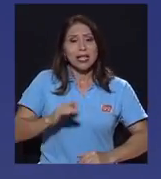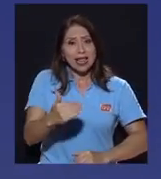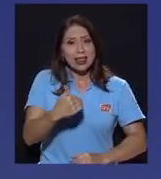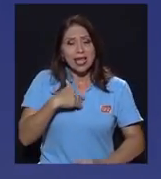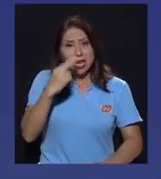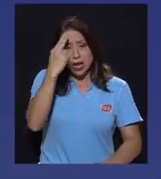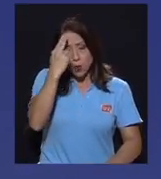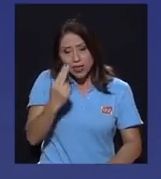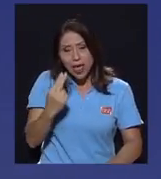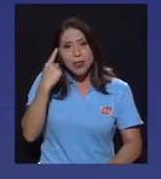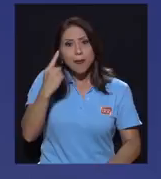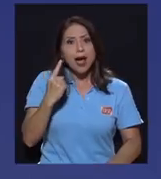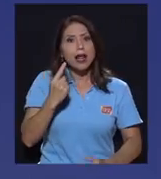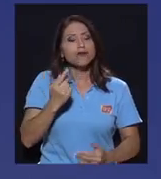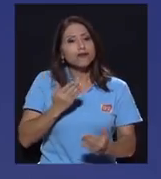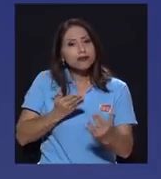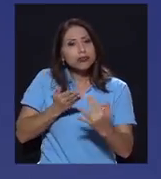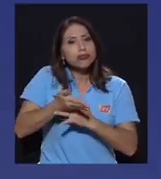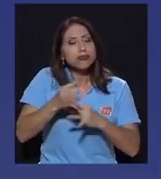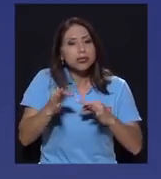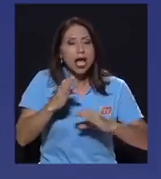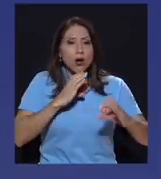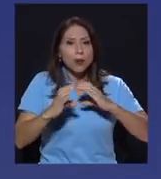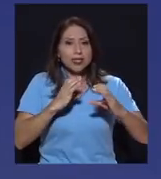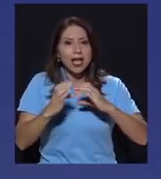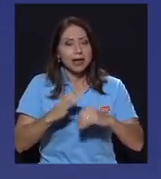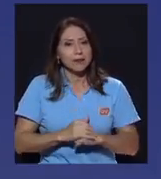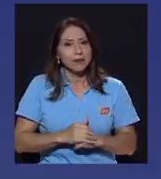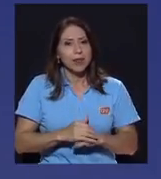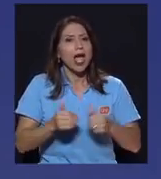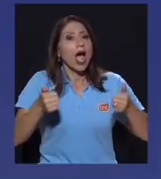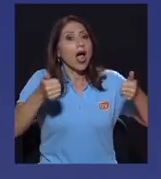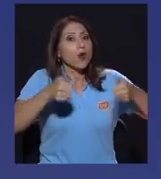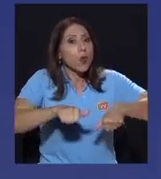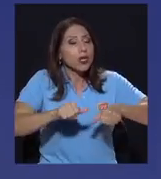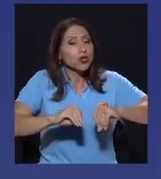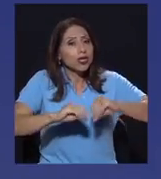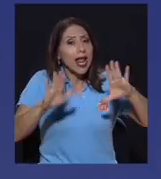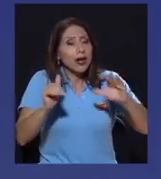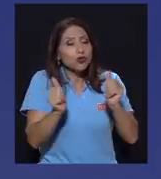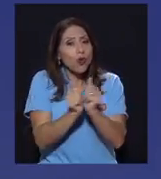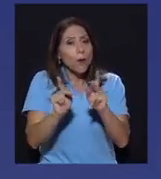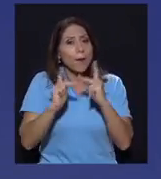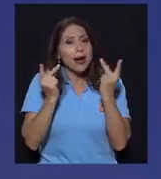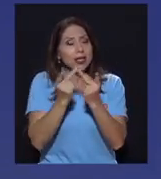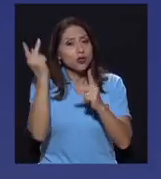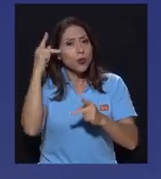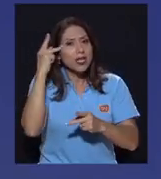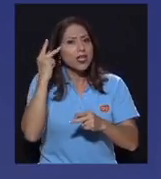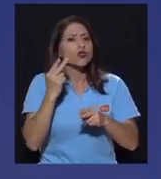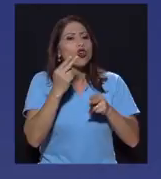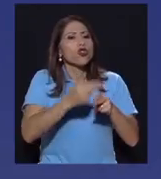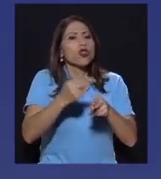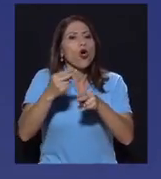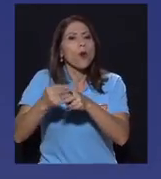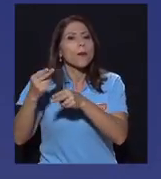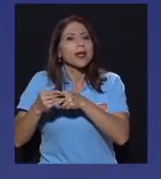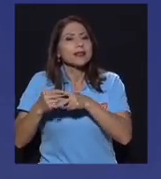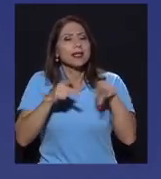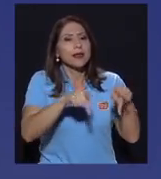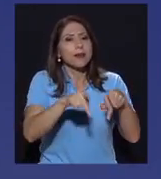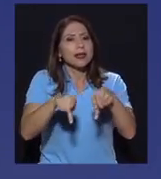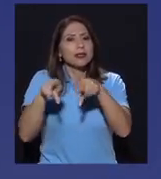acceder con las personas a conversar y acuerdos claros con partidos políticos nombres y personas si